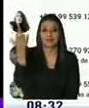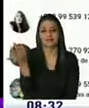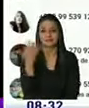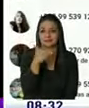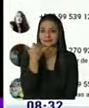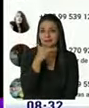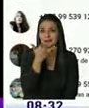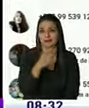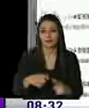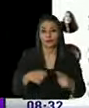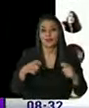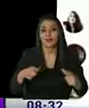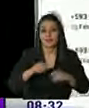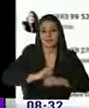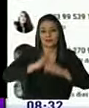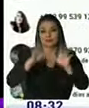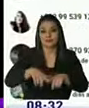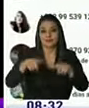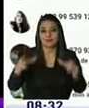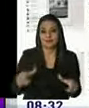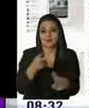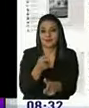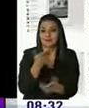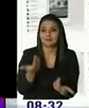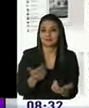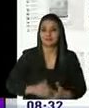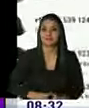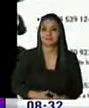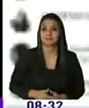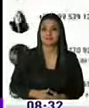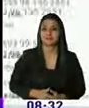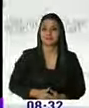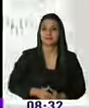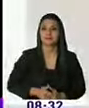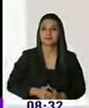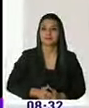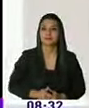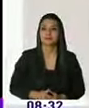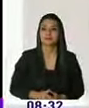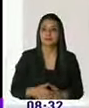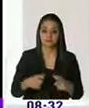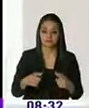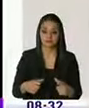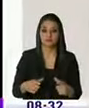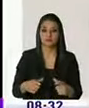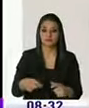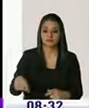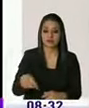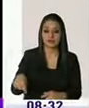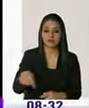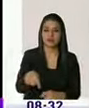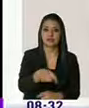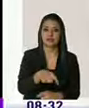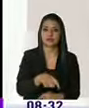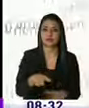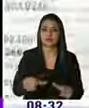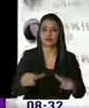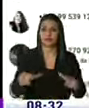nosotros lo publicamos. Este hueco tiene, miren, y ese fue, ahí está. Este hueco tiene unas carenillas especiales, miren, ahí